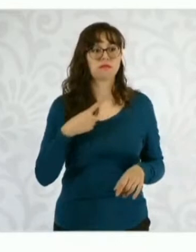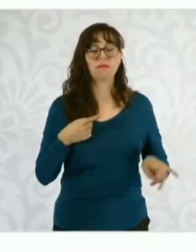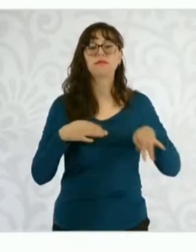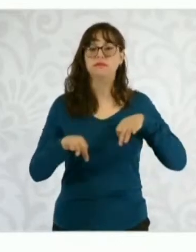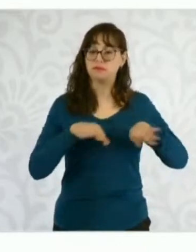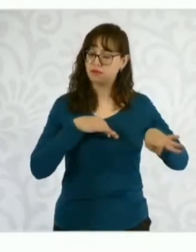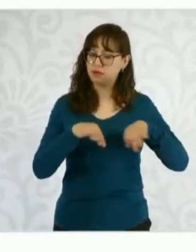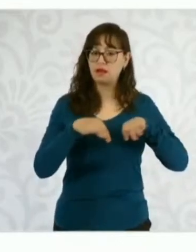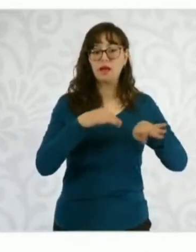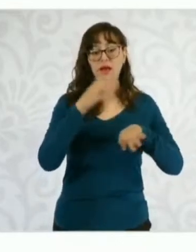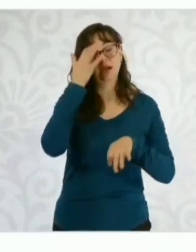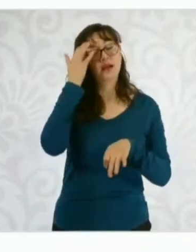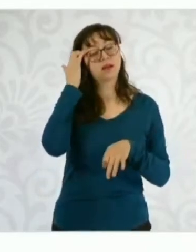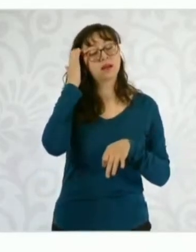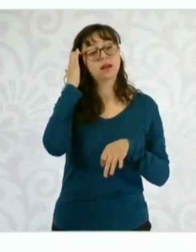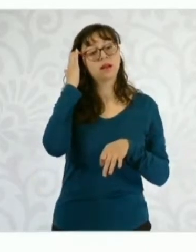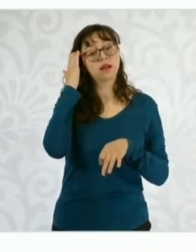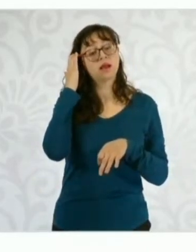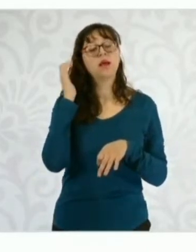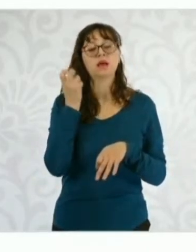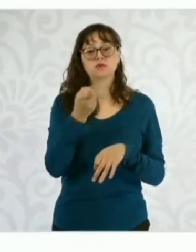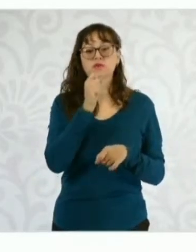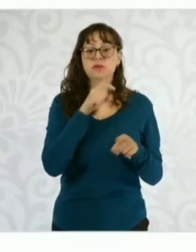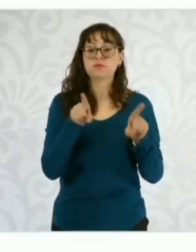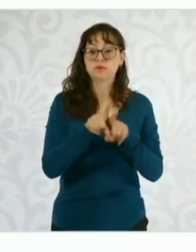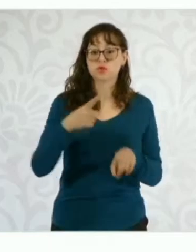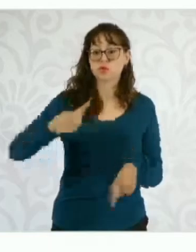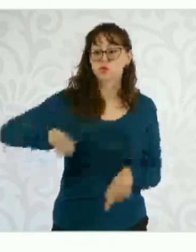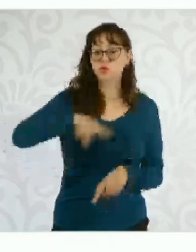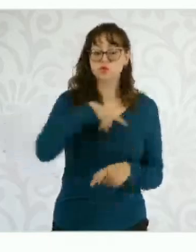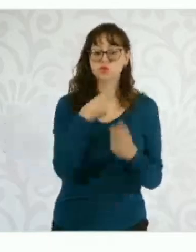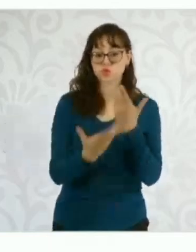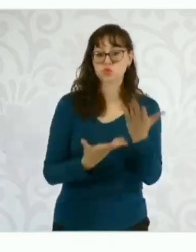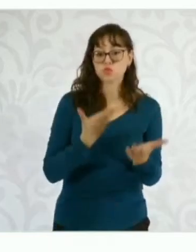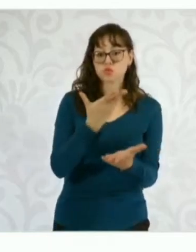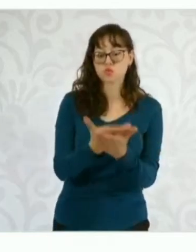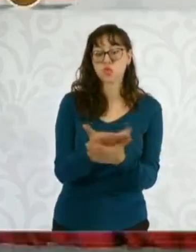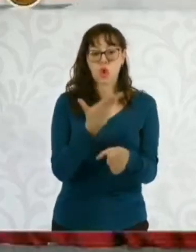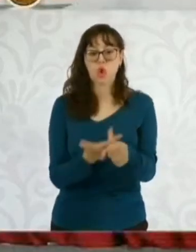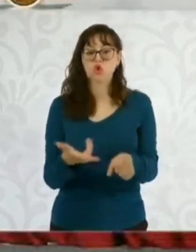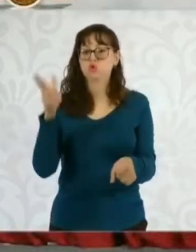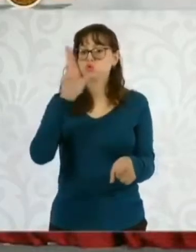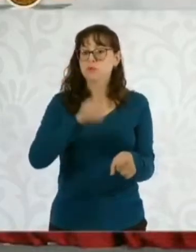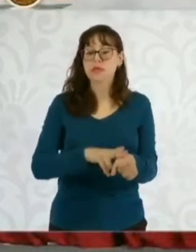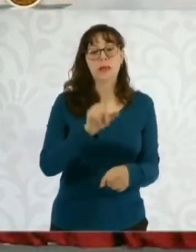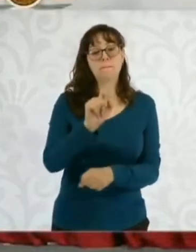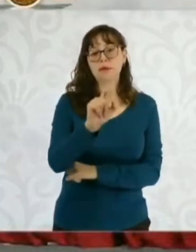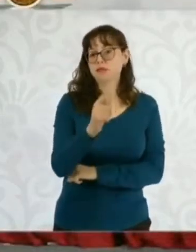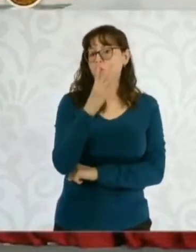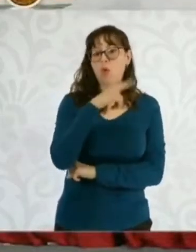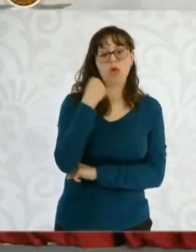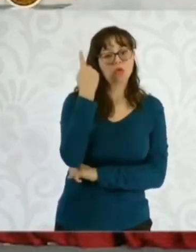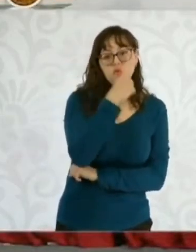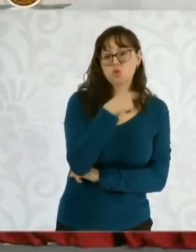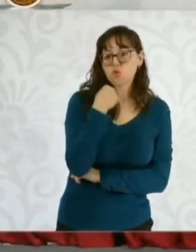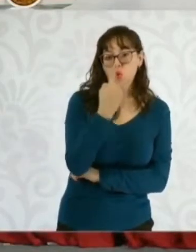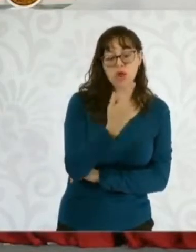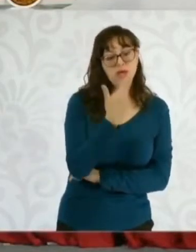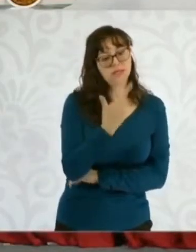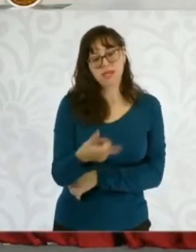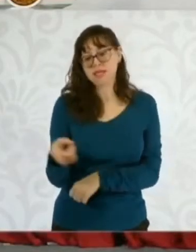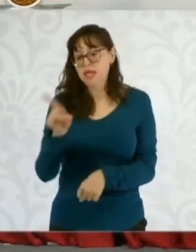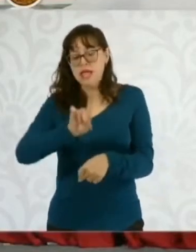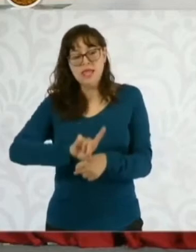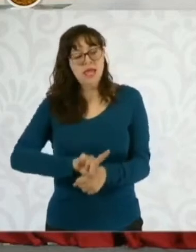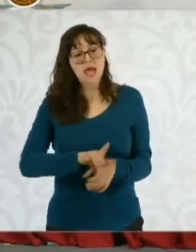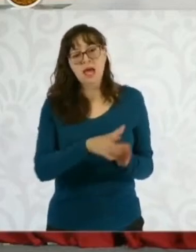estamos también presentándoles algunas prioridades, como las unidades médicas de tiempo completo, que involucra abrir las clínicas de salud 7 días a